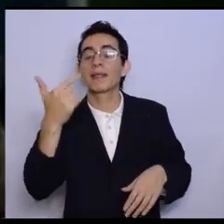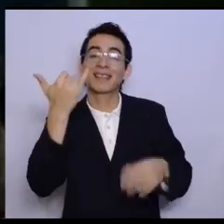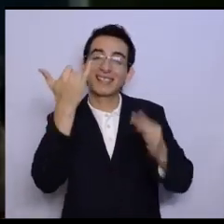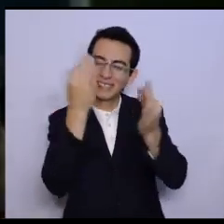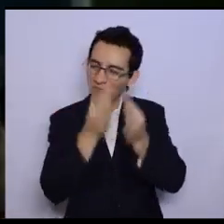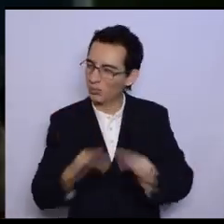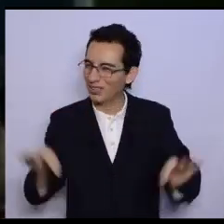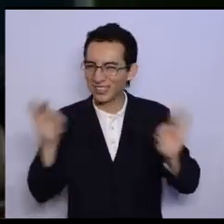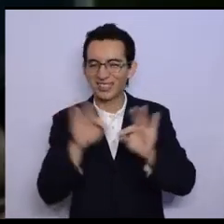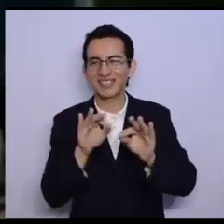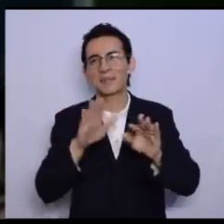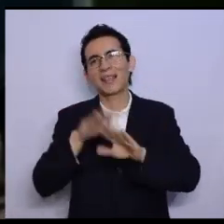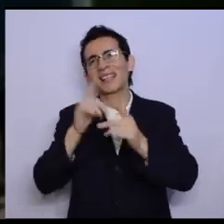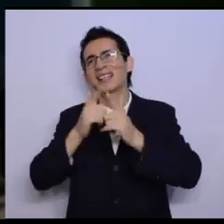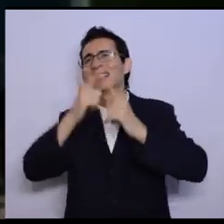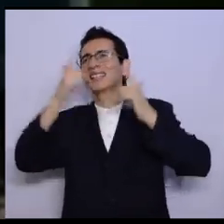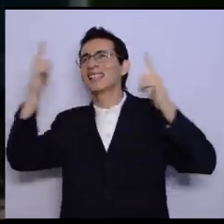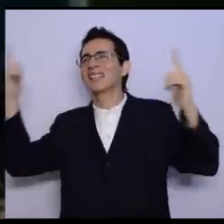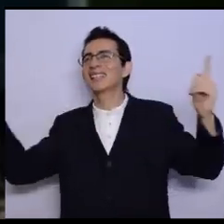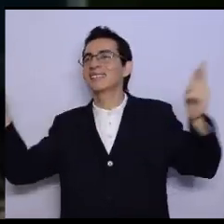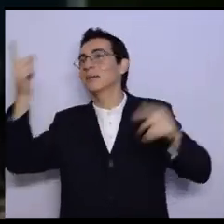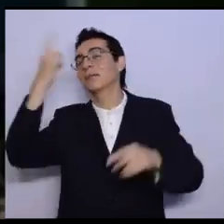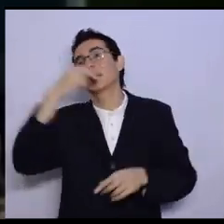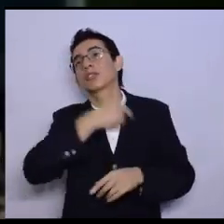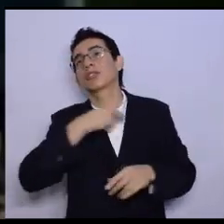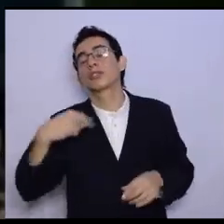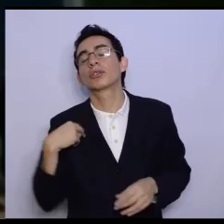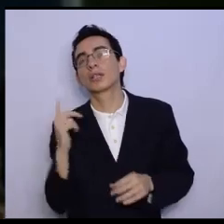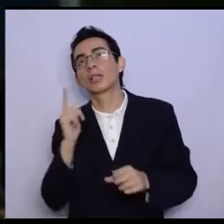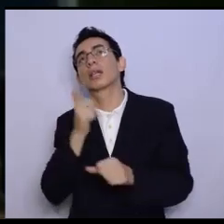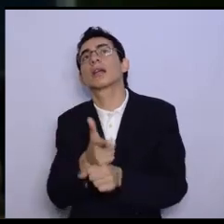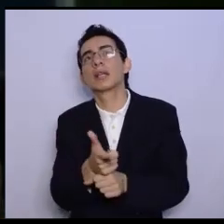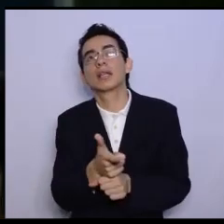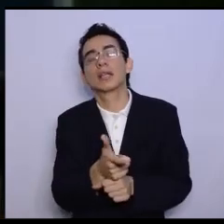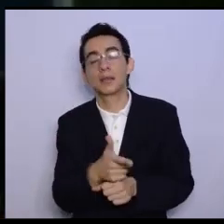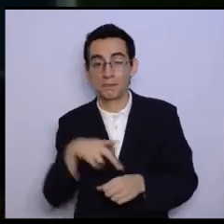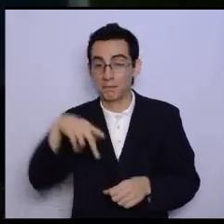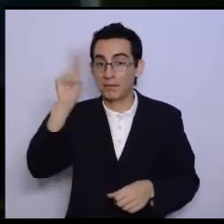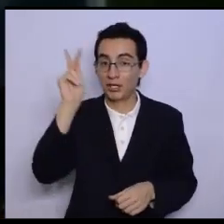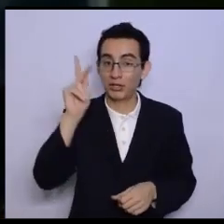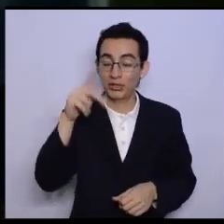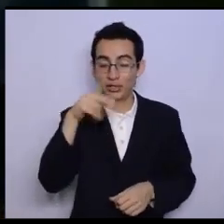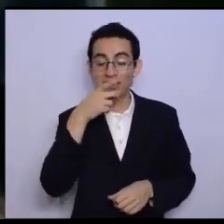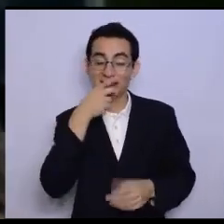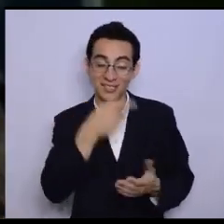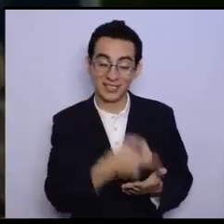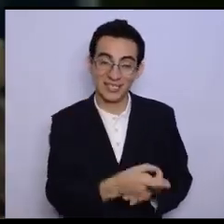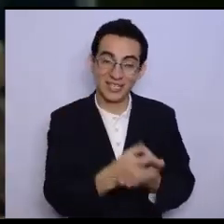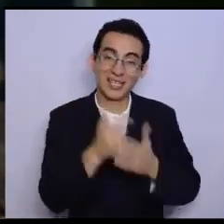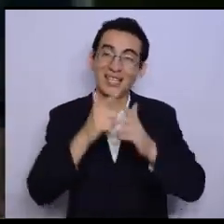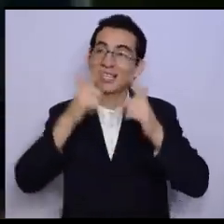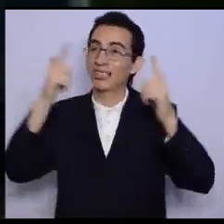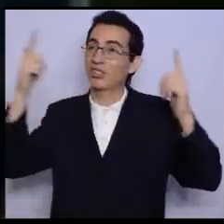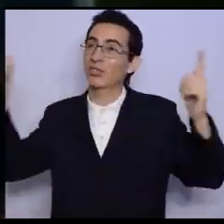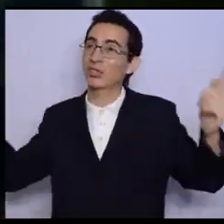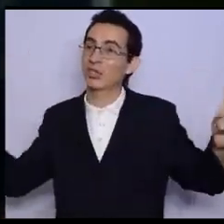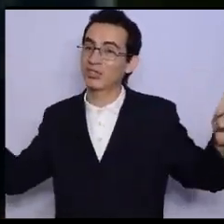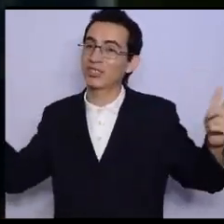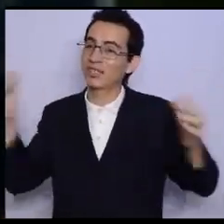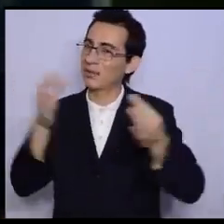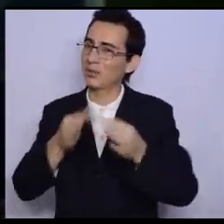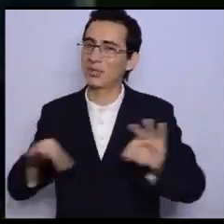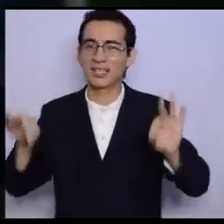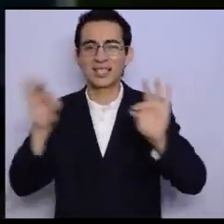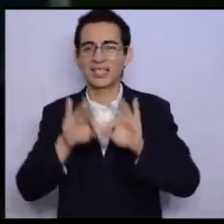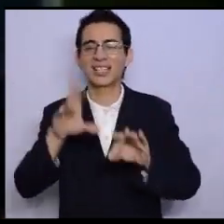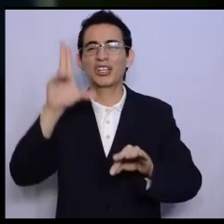de las revelaciones, fíjate cómo complementa él, sí, gran revelación, pero dice, para que la grandeza de las revelaciones no